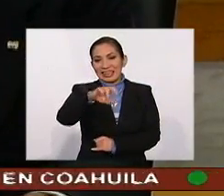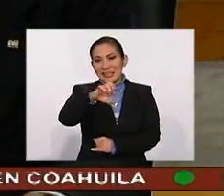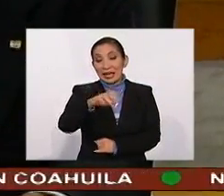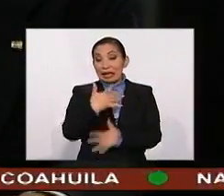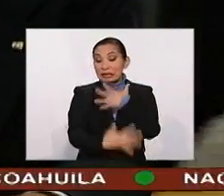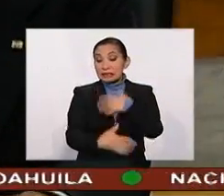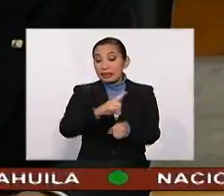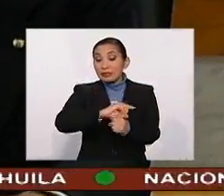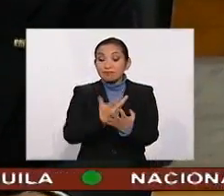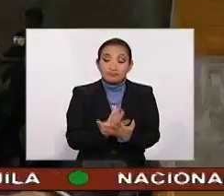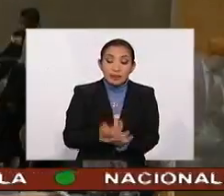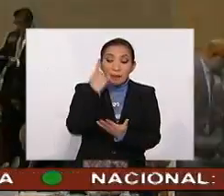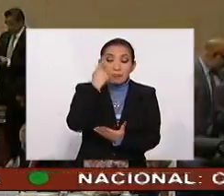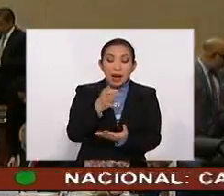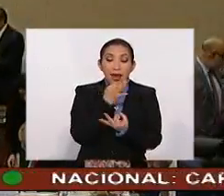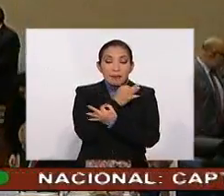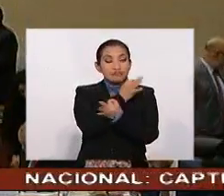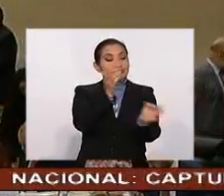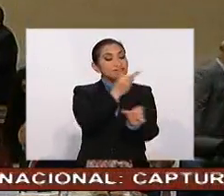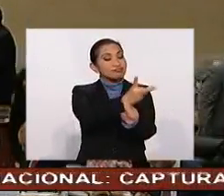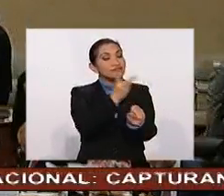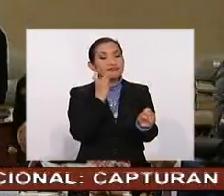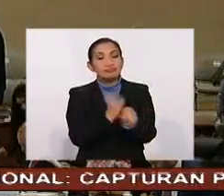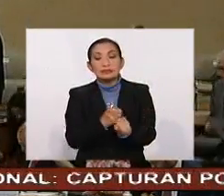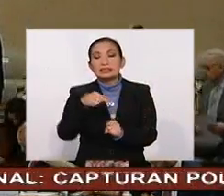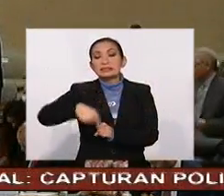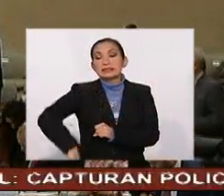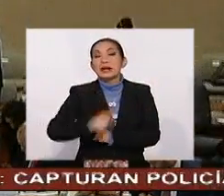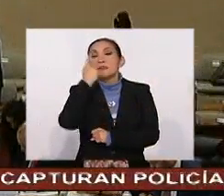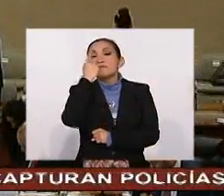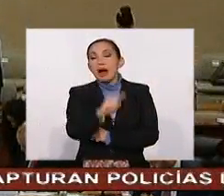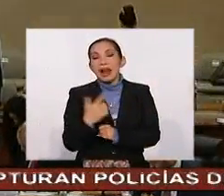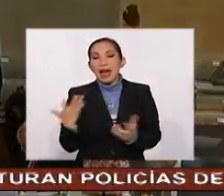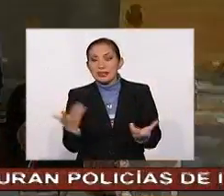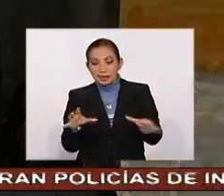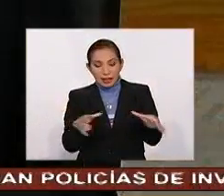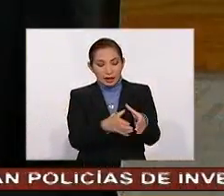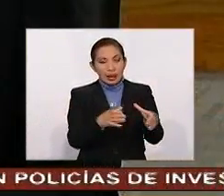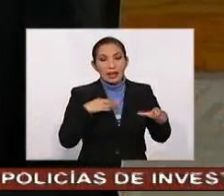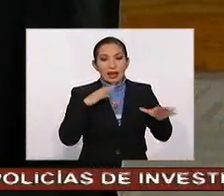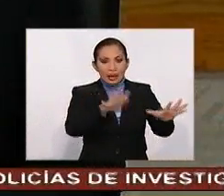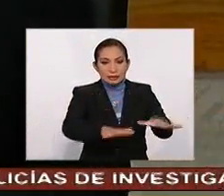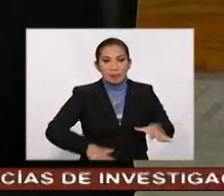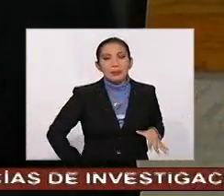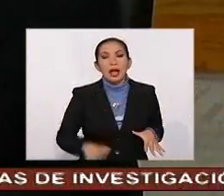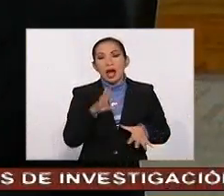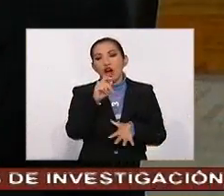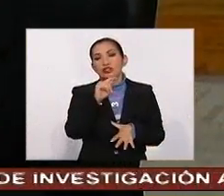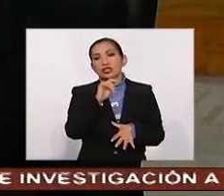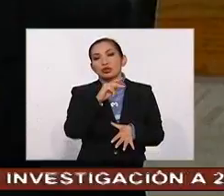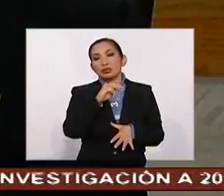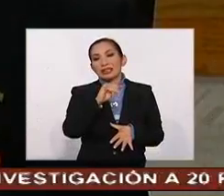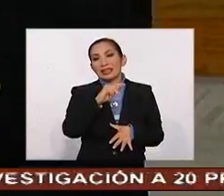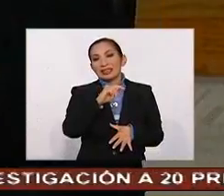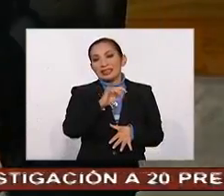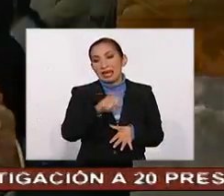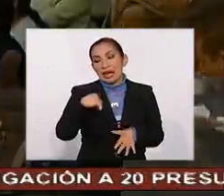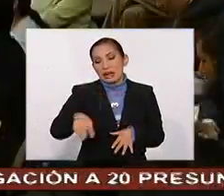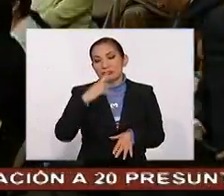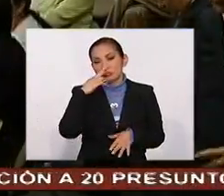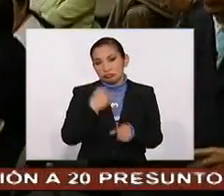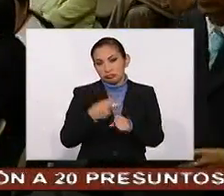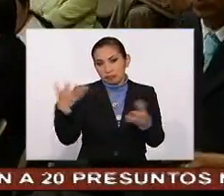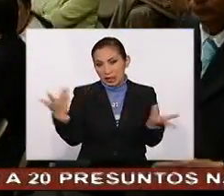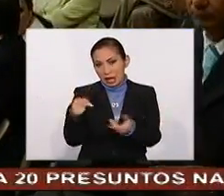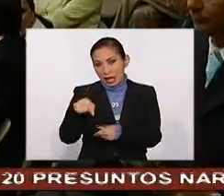15 días para lanzar la convocatoria destinada a conformar la Asamblea Constituyente. Esta asamblea será la responsable, a su